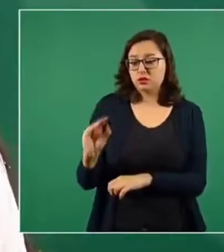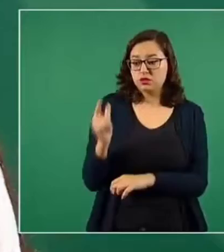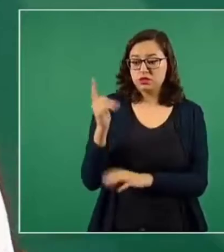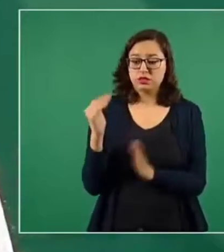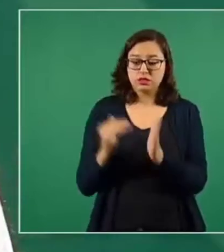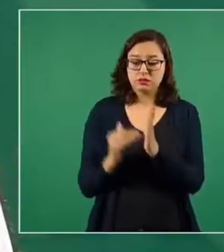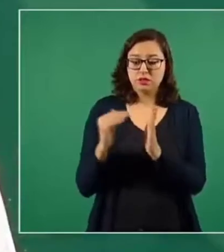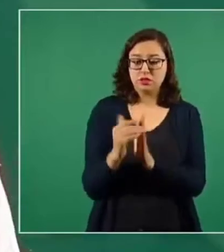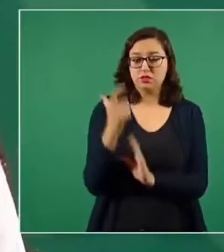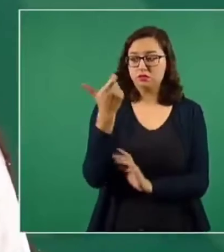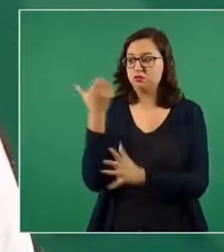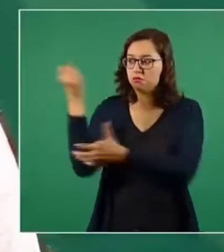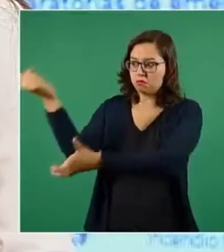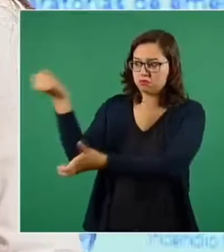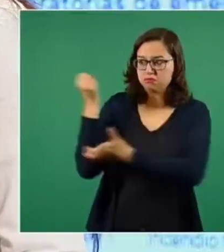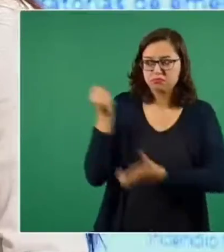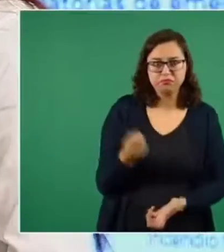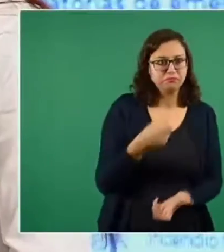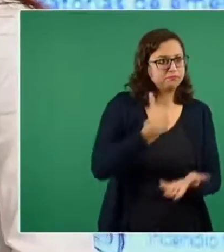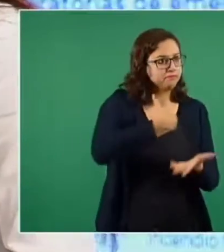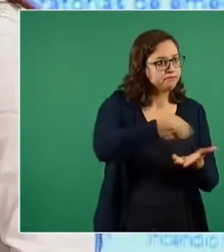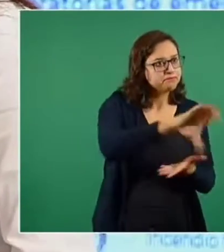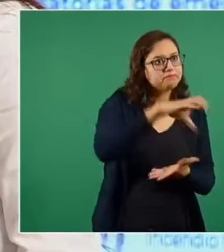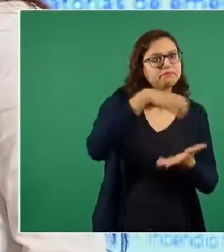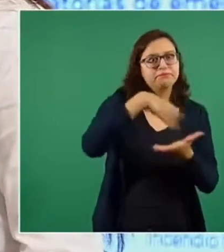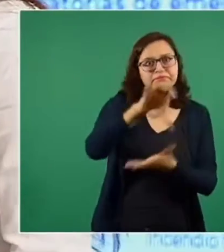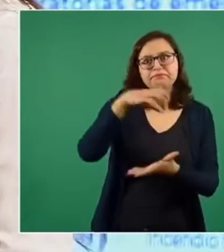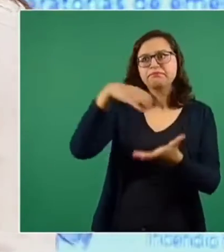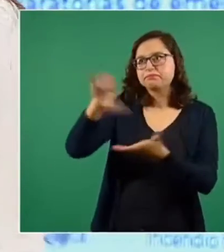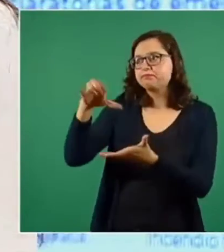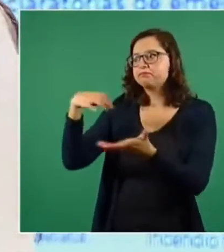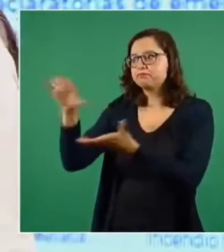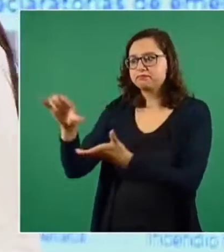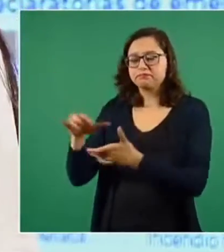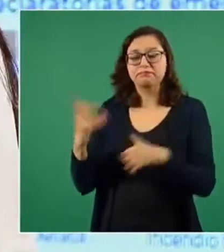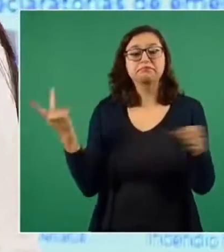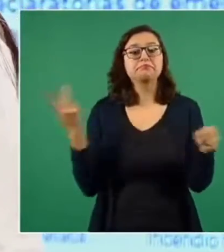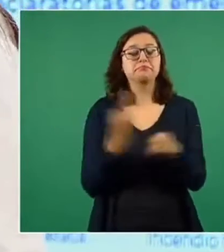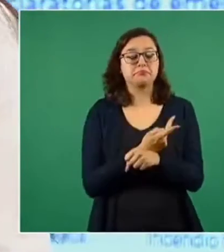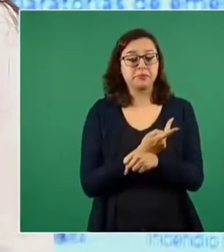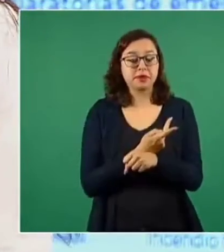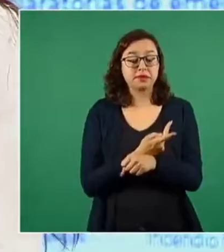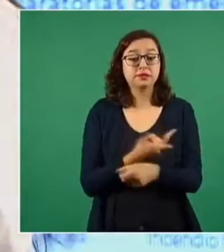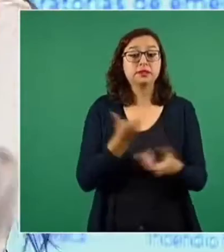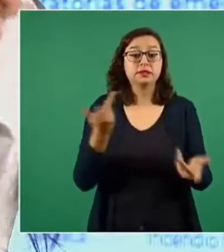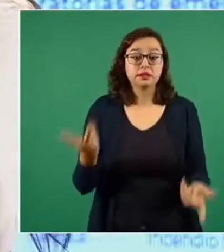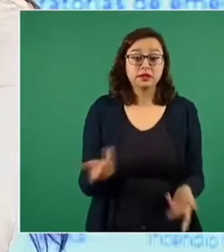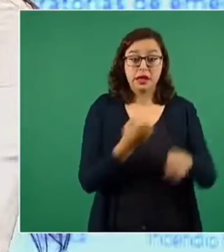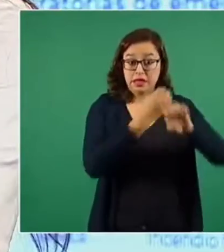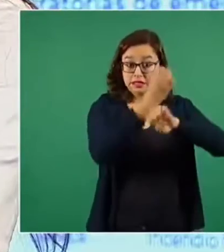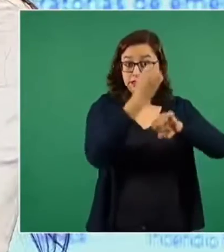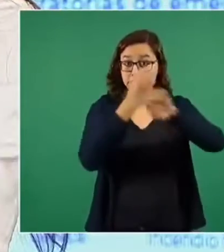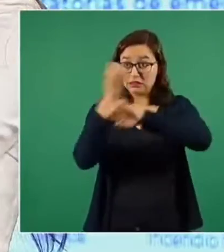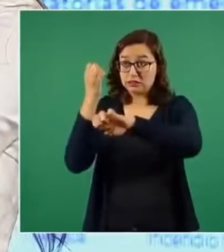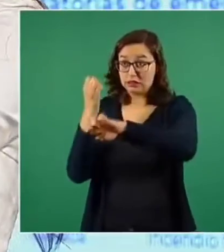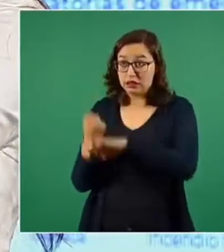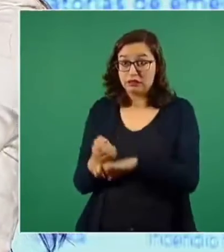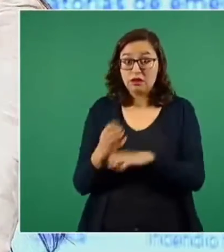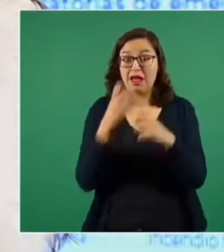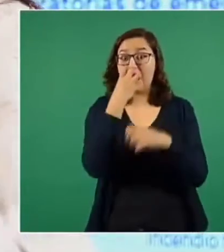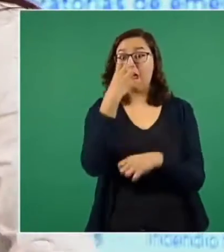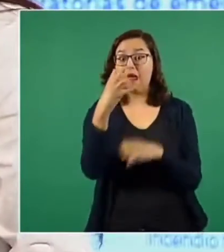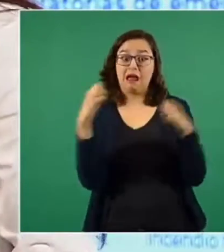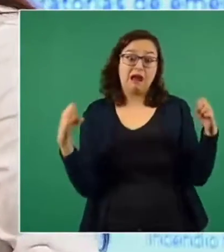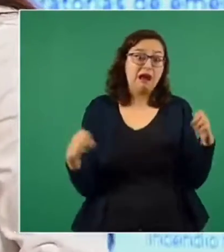18.797 millones de pesos. Las declaratorias de emergencia han permitido la atención de poco más de 2